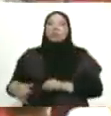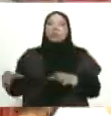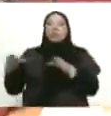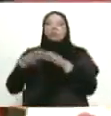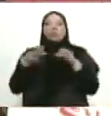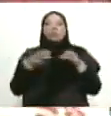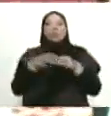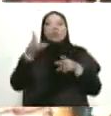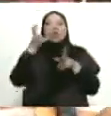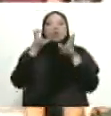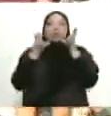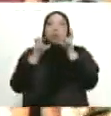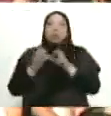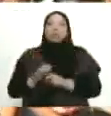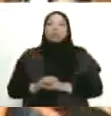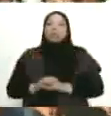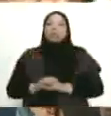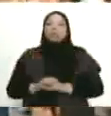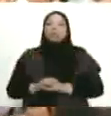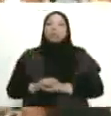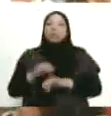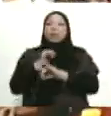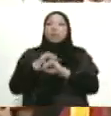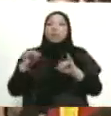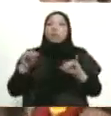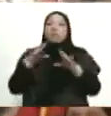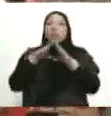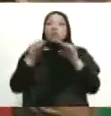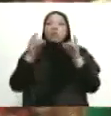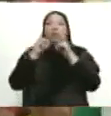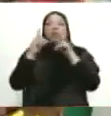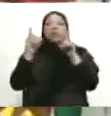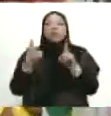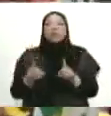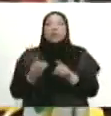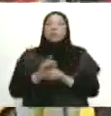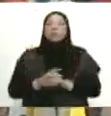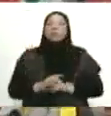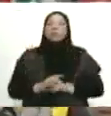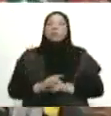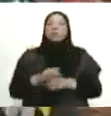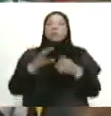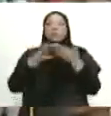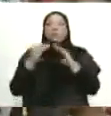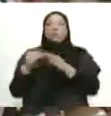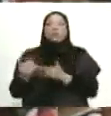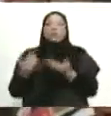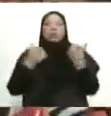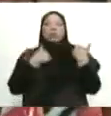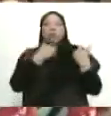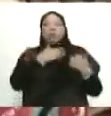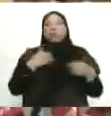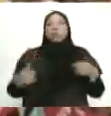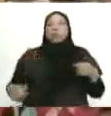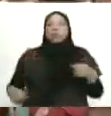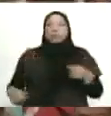la gente y escuchamos. Y al final se toma la decisión que ese colectivo le recomienda al